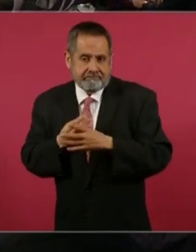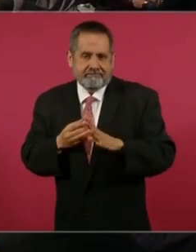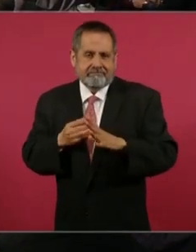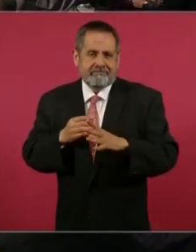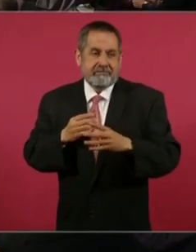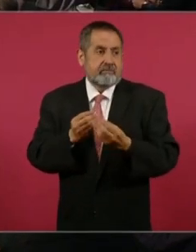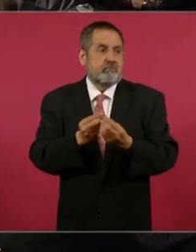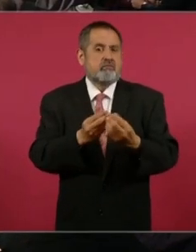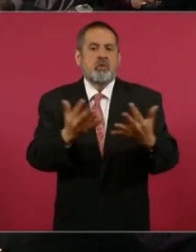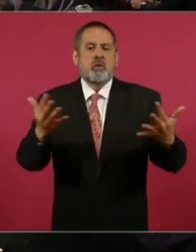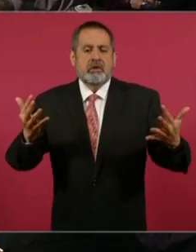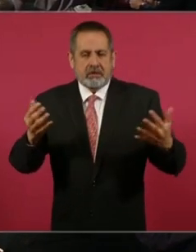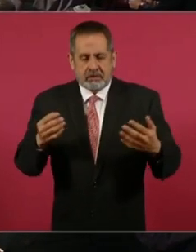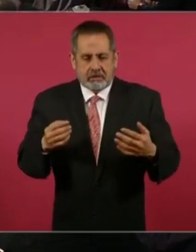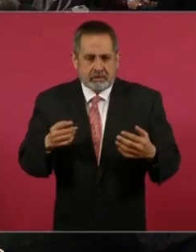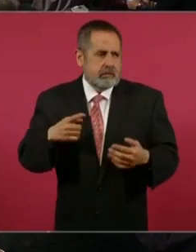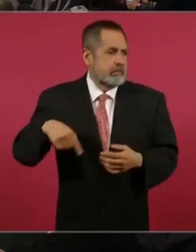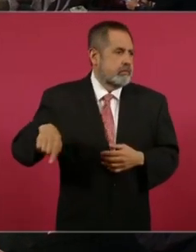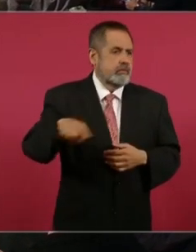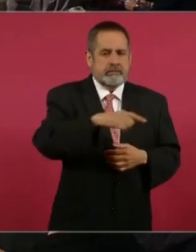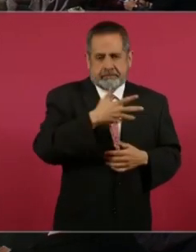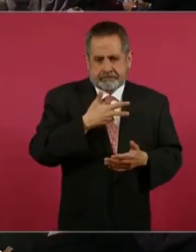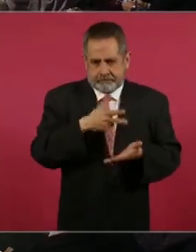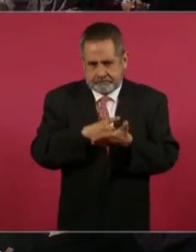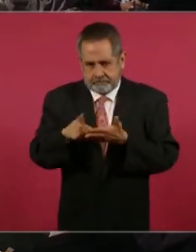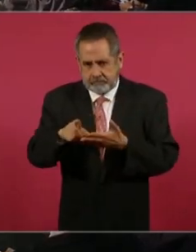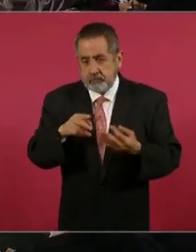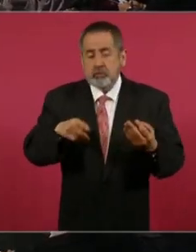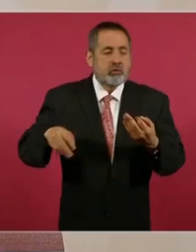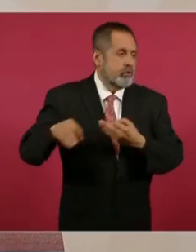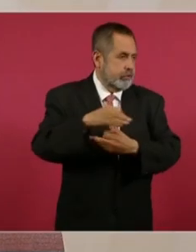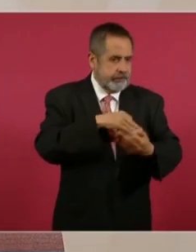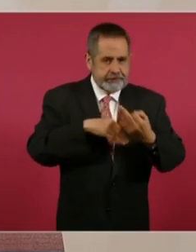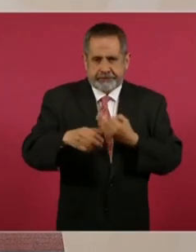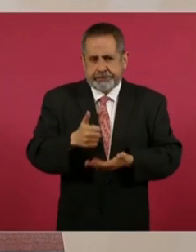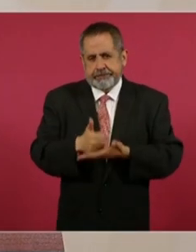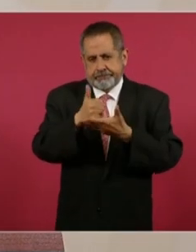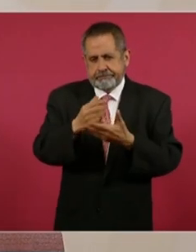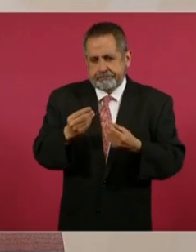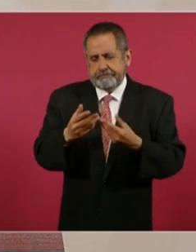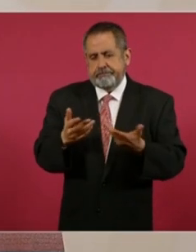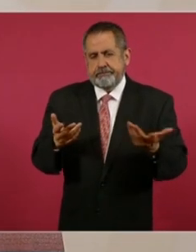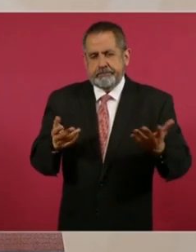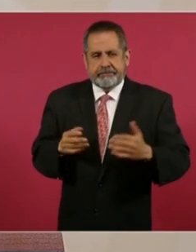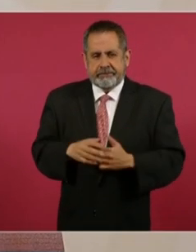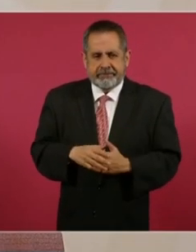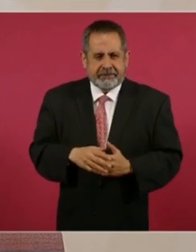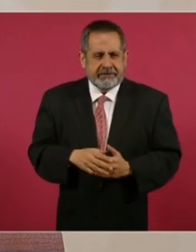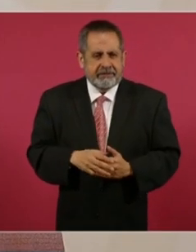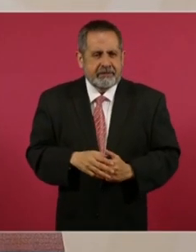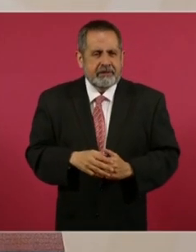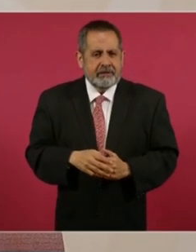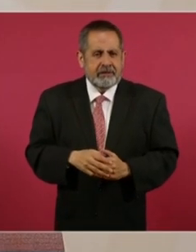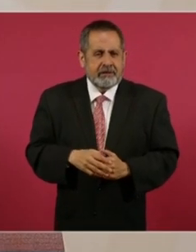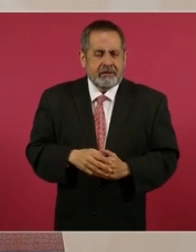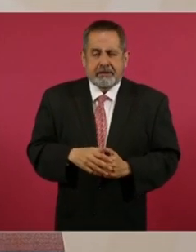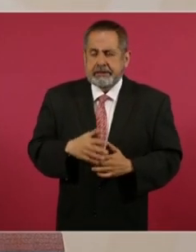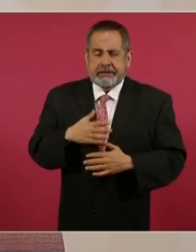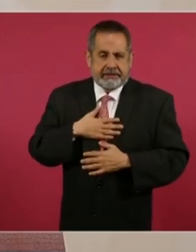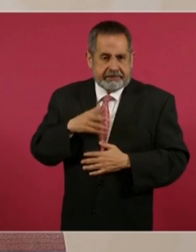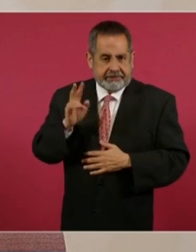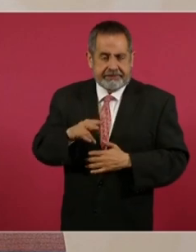eran bastantes, todos con derecho, todos han ayudado muchísimo, hasta en lo